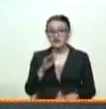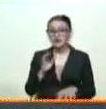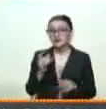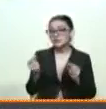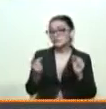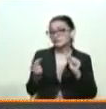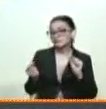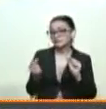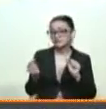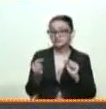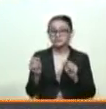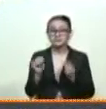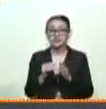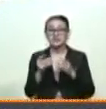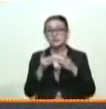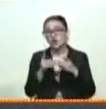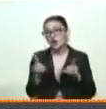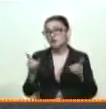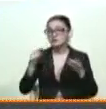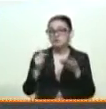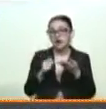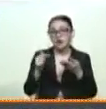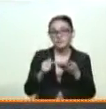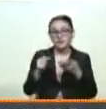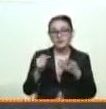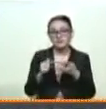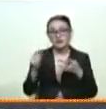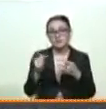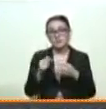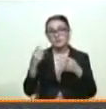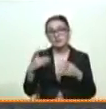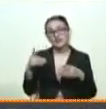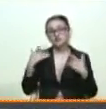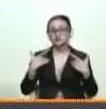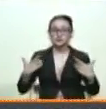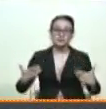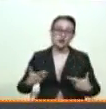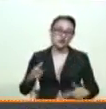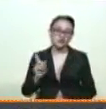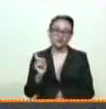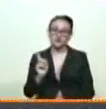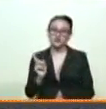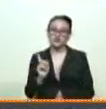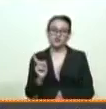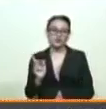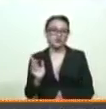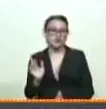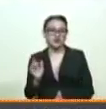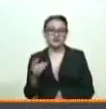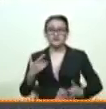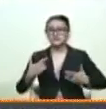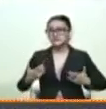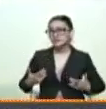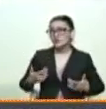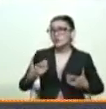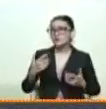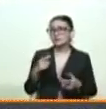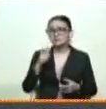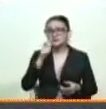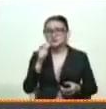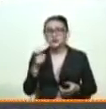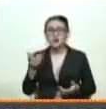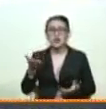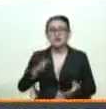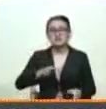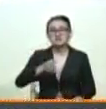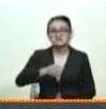discurso de la democracia, de los derechos humanos, de las crisis humanitarias, tal